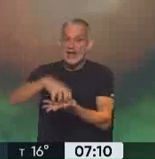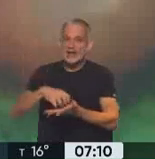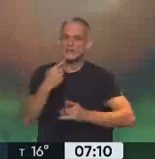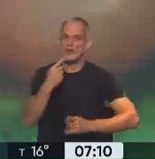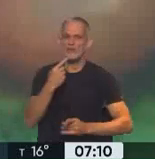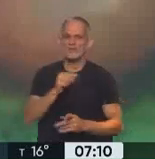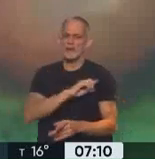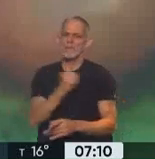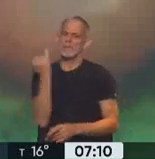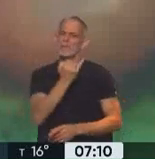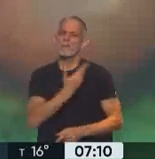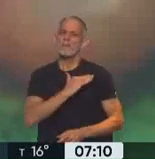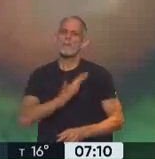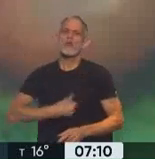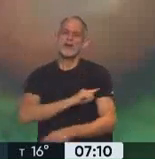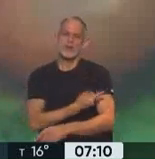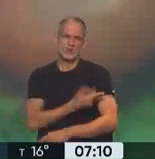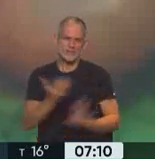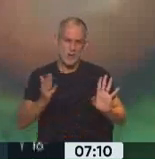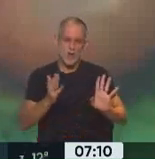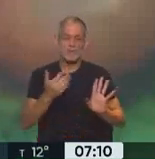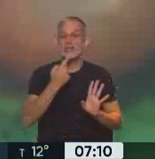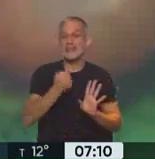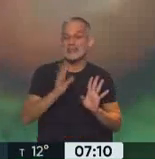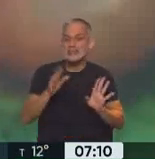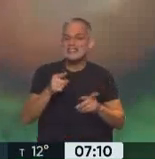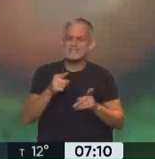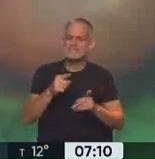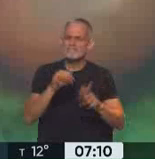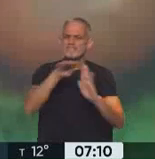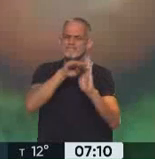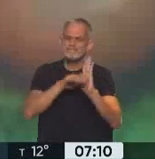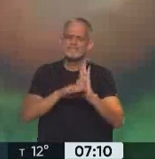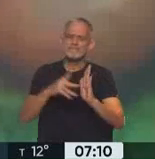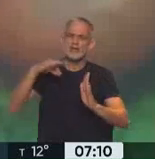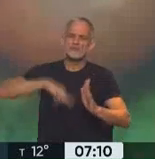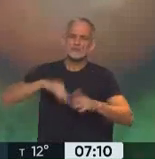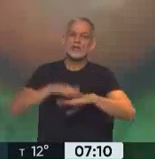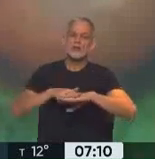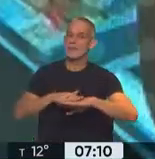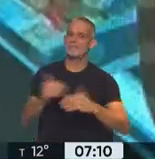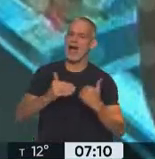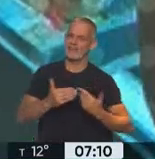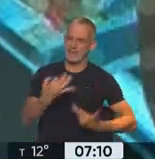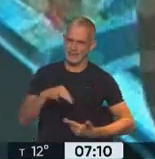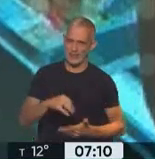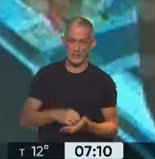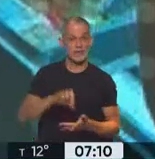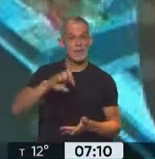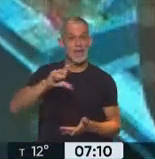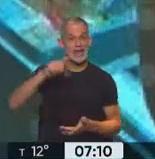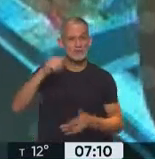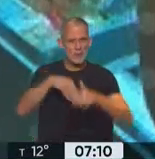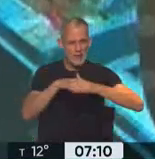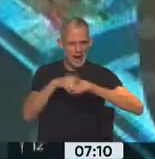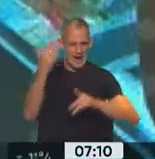al Poder Ejecutivo, te pedimos que tomes las medidas necesarias para adelantar el salario mínimo. Un Palazzo que había sido reivindicado por